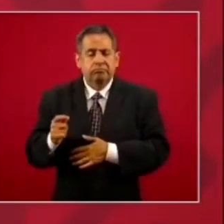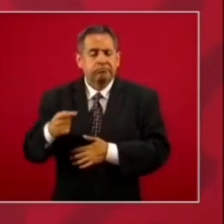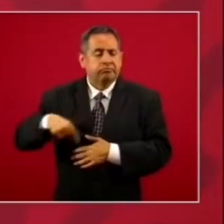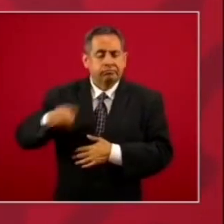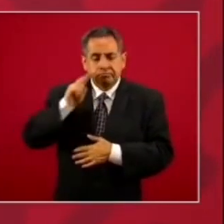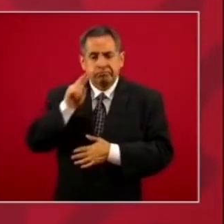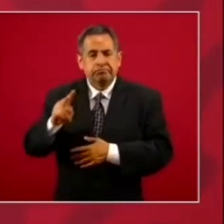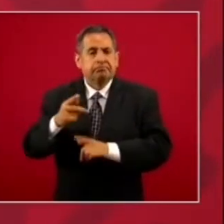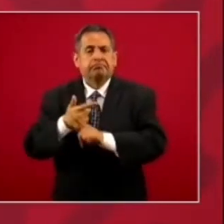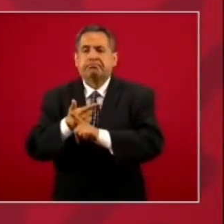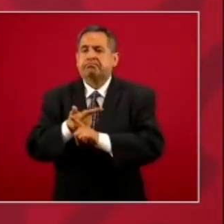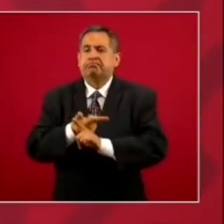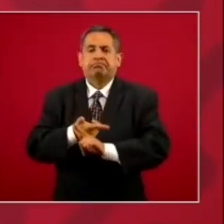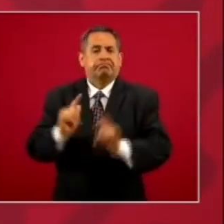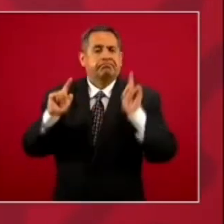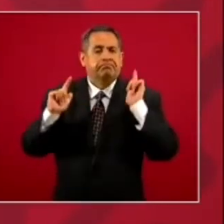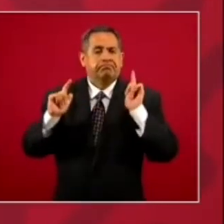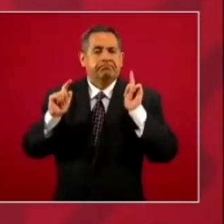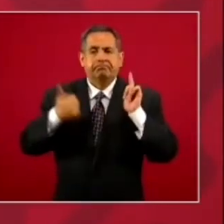nuestras libertades.